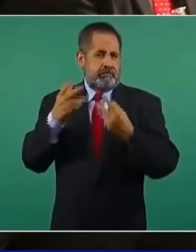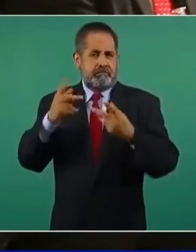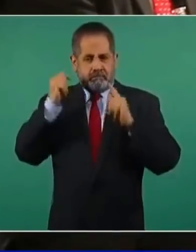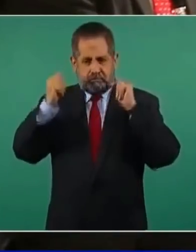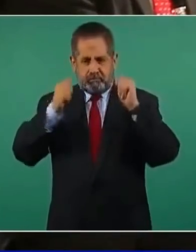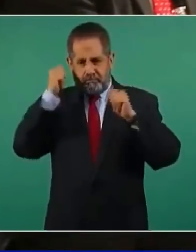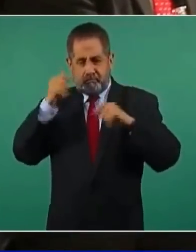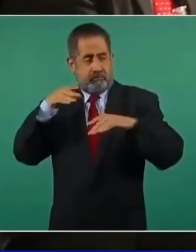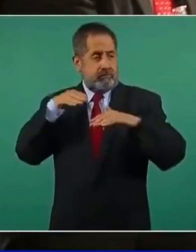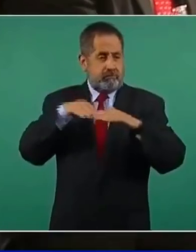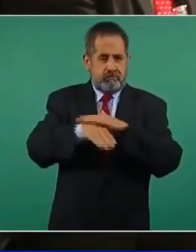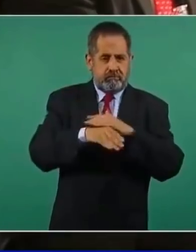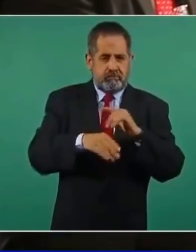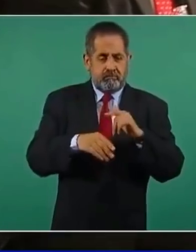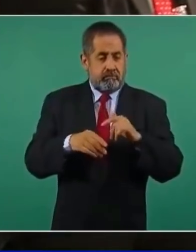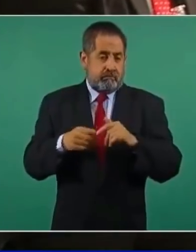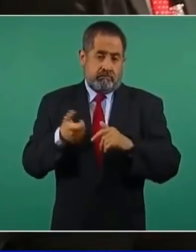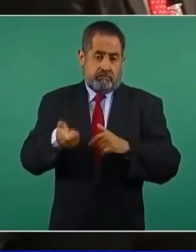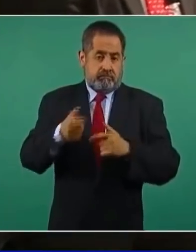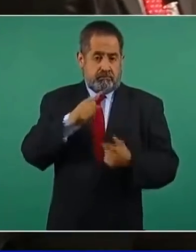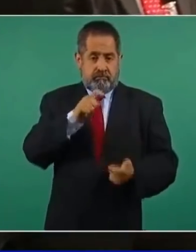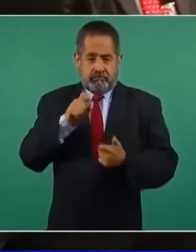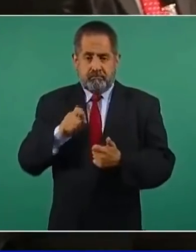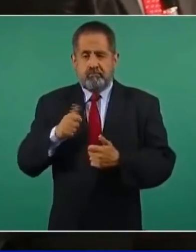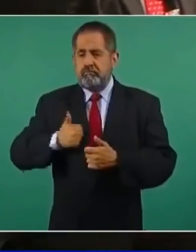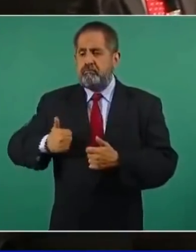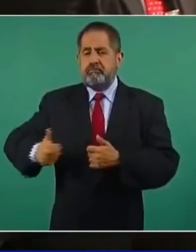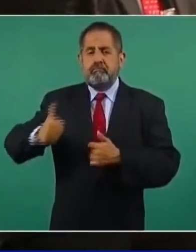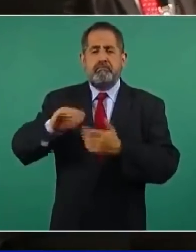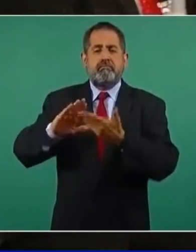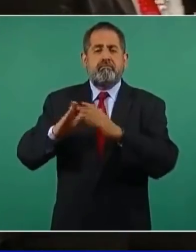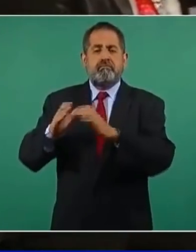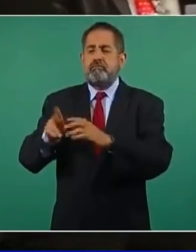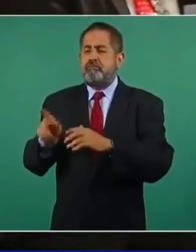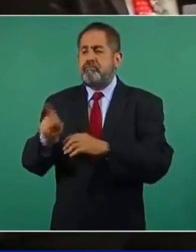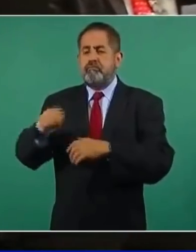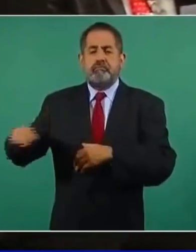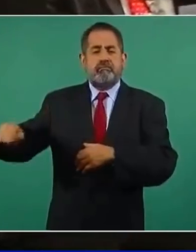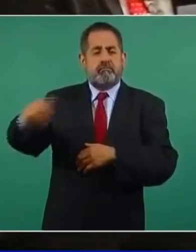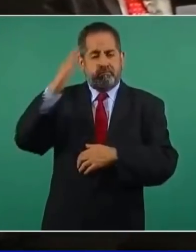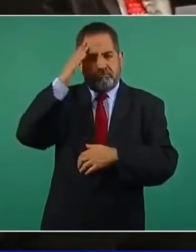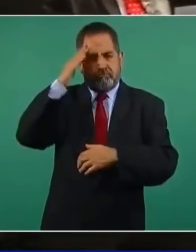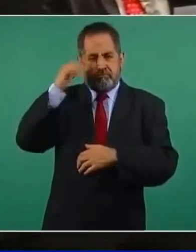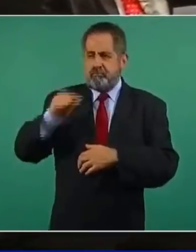vienen dejarían mucho, cada comunidad o pueblo originario o pueblo madre